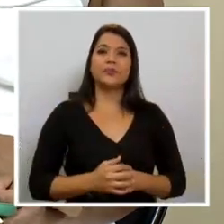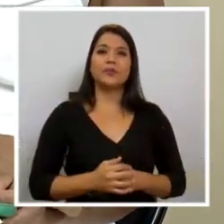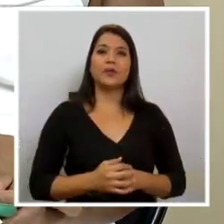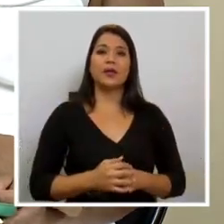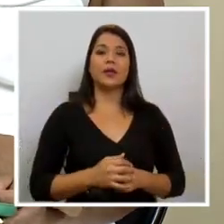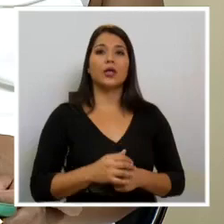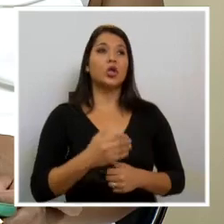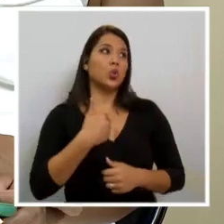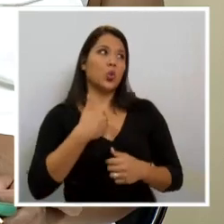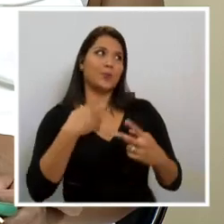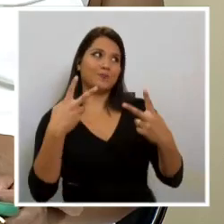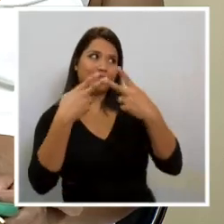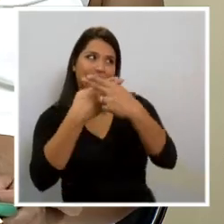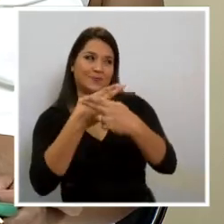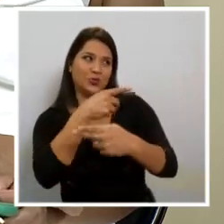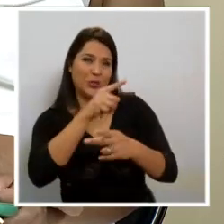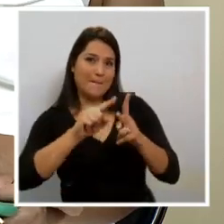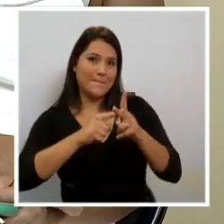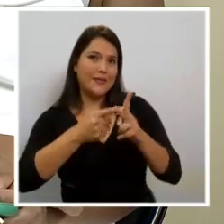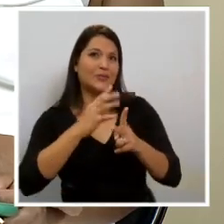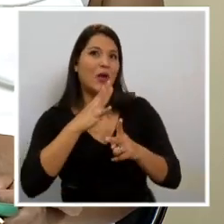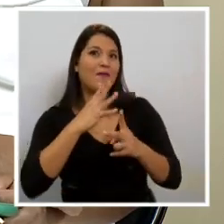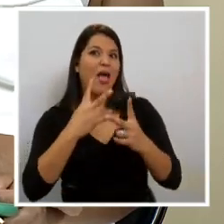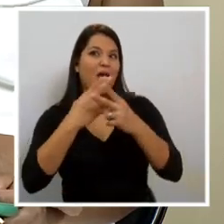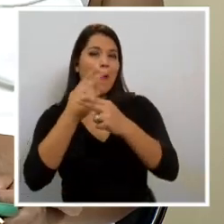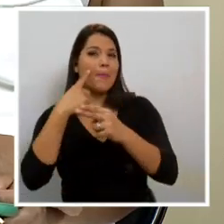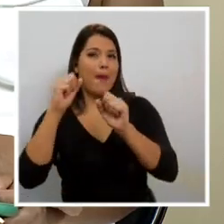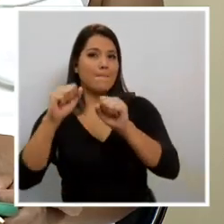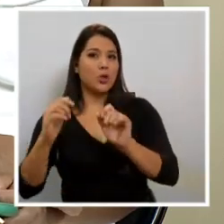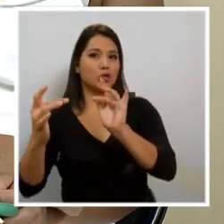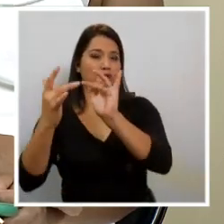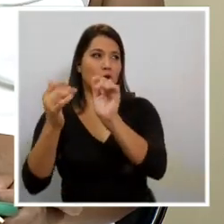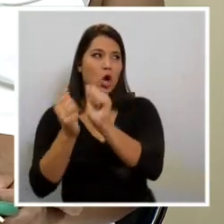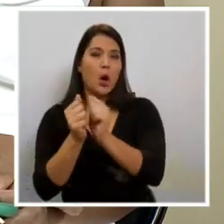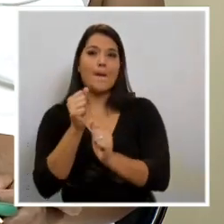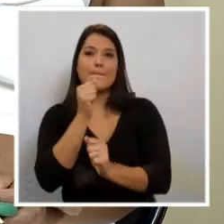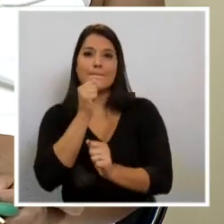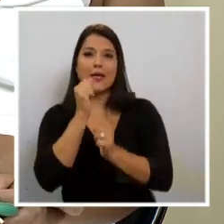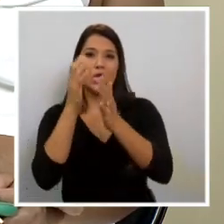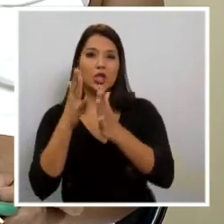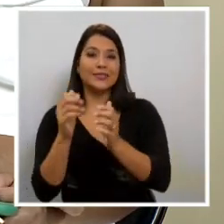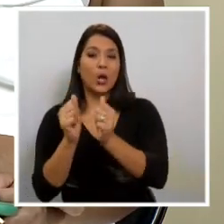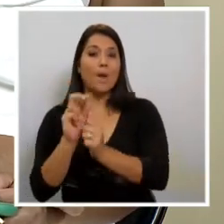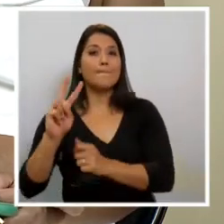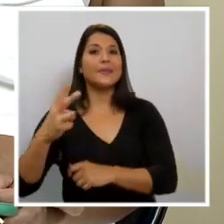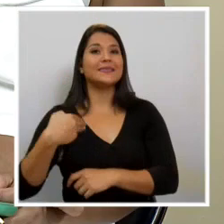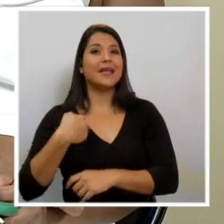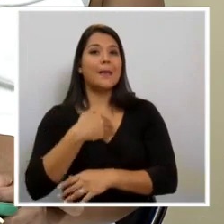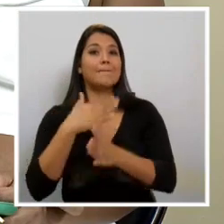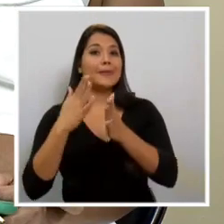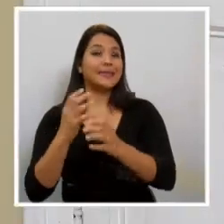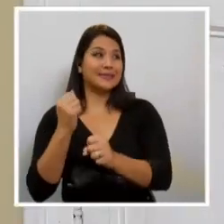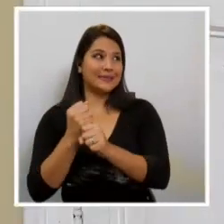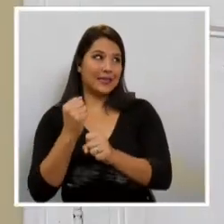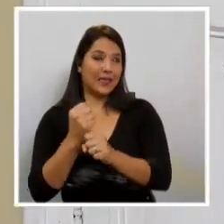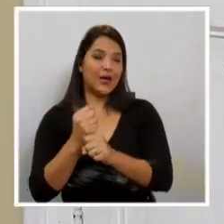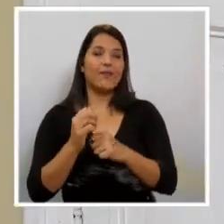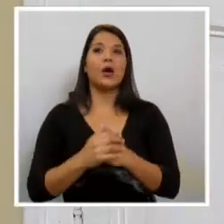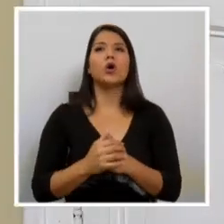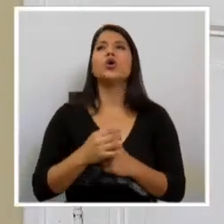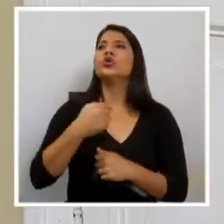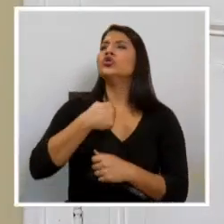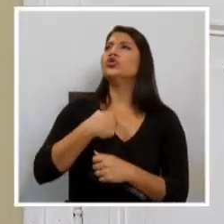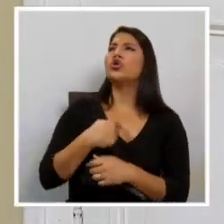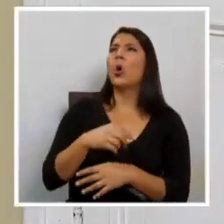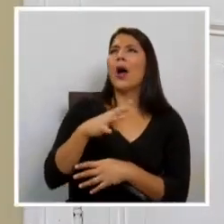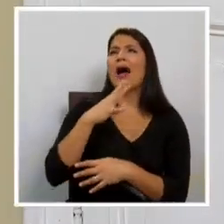lo tuvimos que interrumpir a propósito de este segundo pase de Andrés Ortiz con la viceministra de Trabajo. No, la referencia era en torno